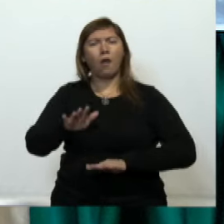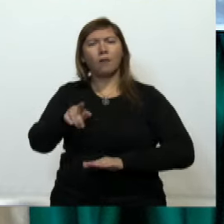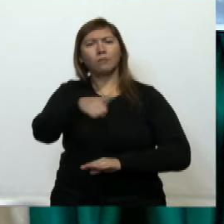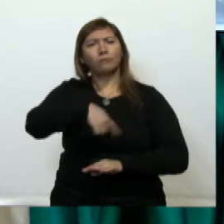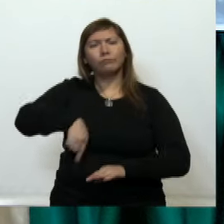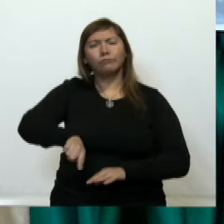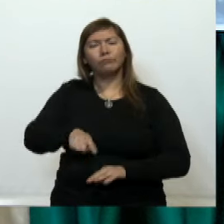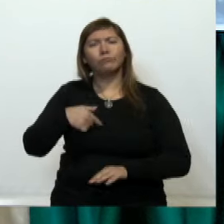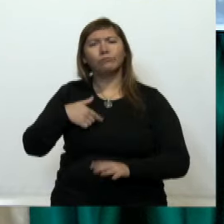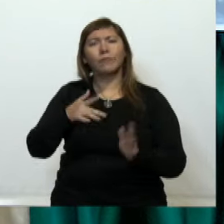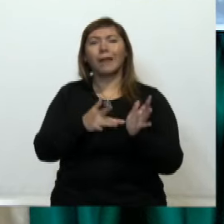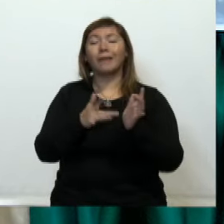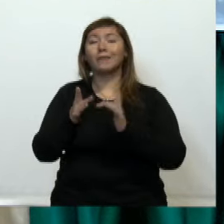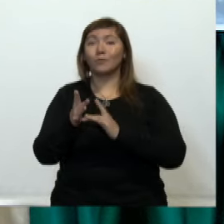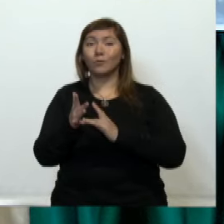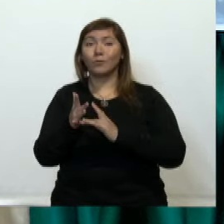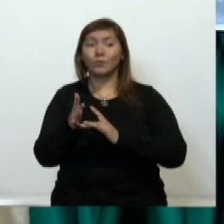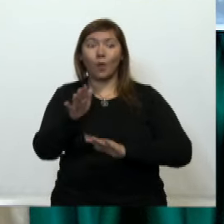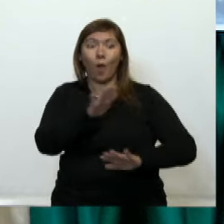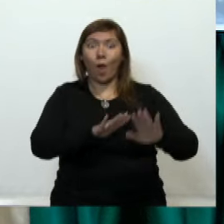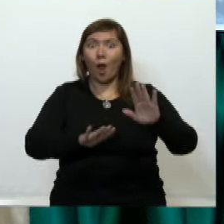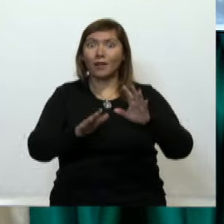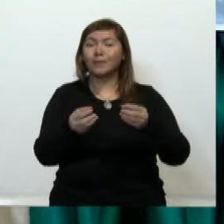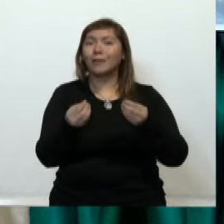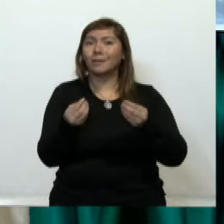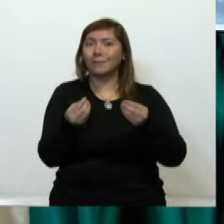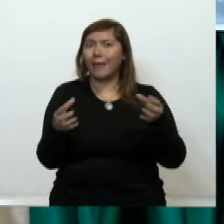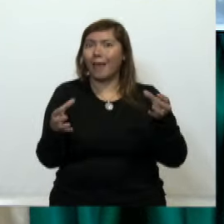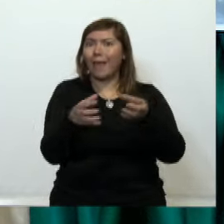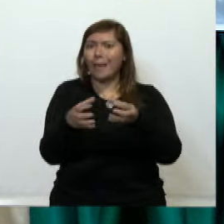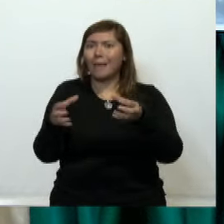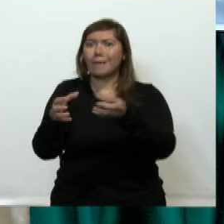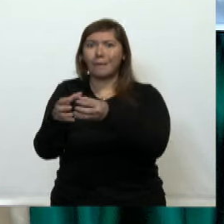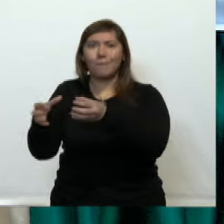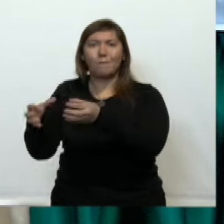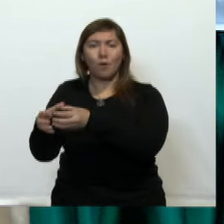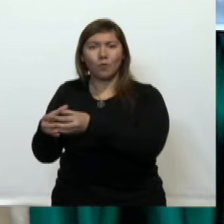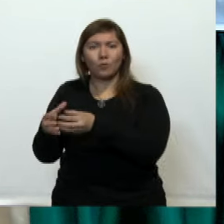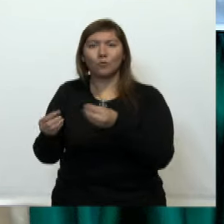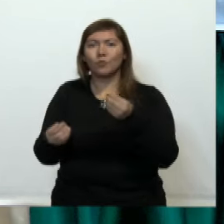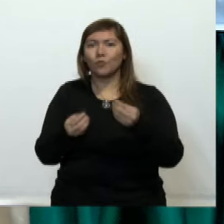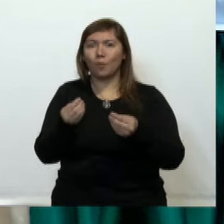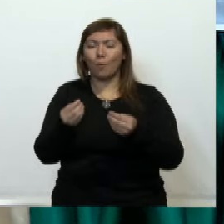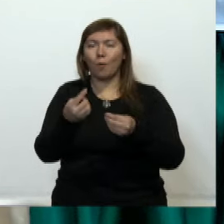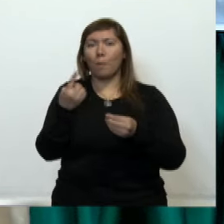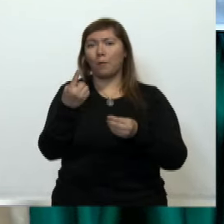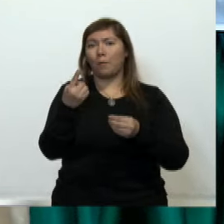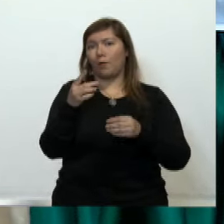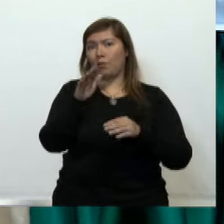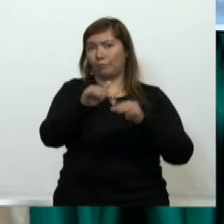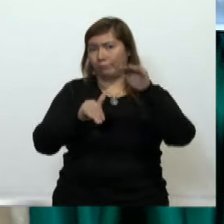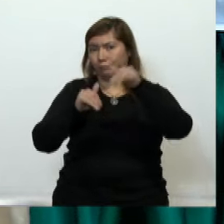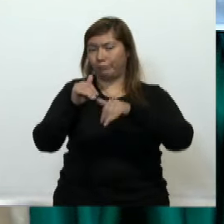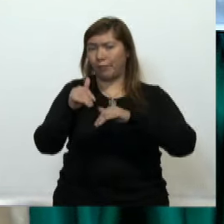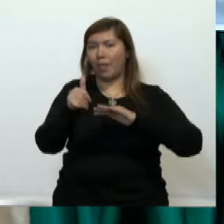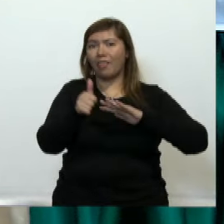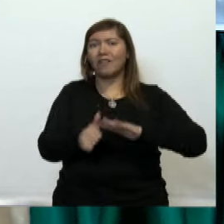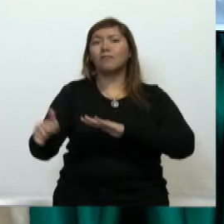Jesús arma equipo. Jesús arma el equipo primero con sus propios discípulos, a los que envía de dos en dos.